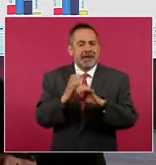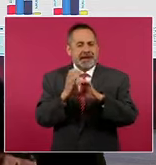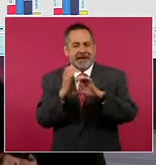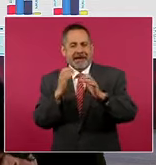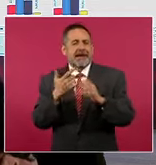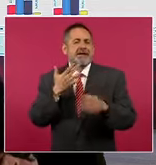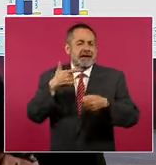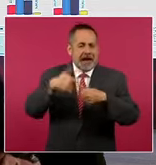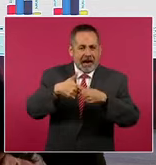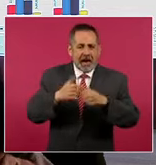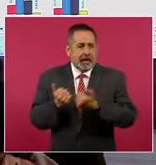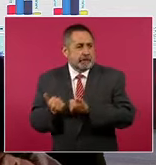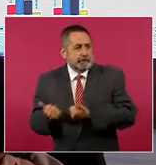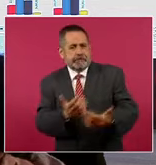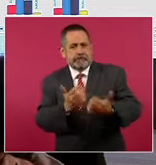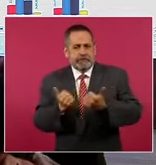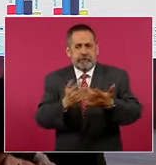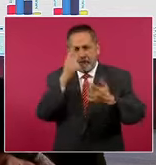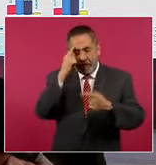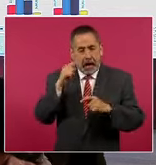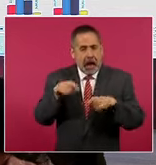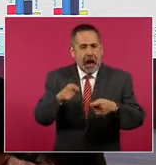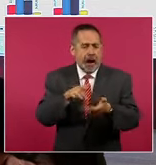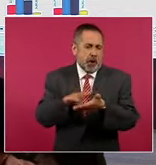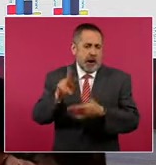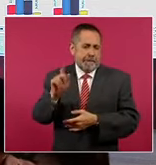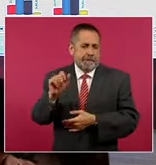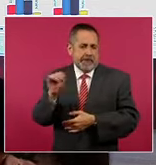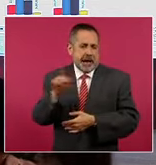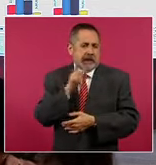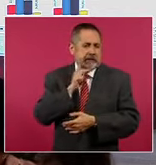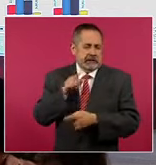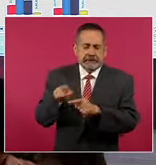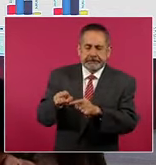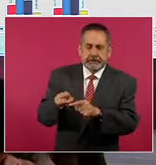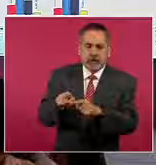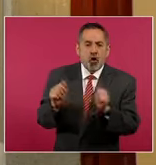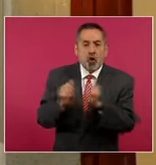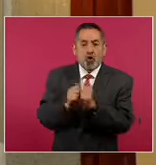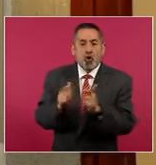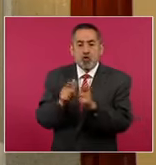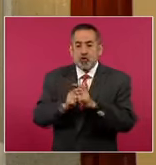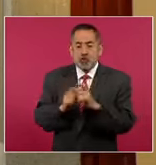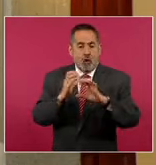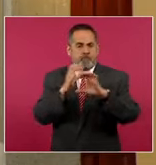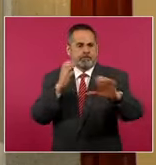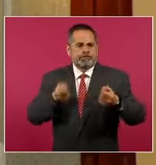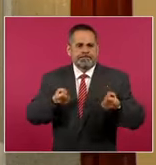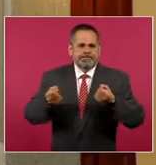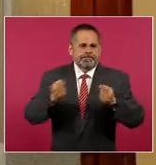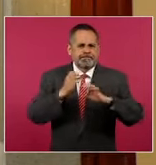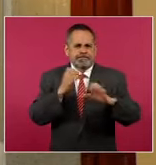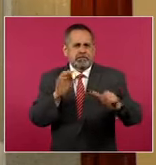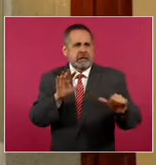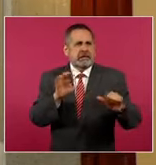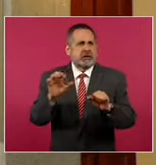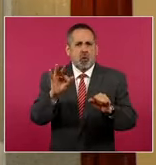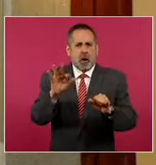combustible, en apoyo a Pemex, con el agrupamiento de autotanques, las